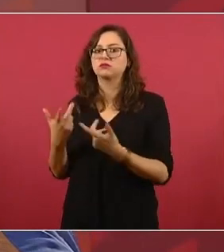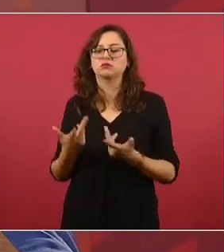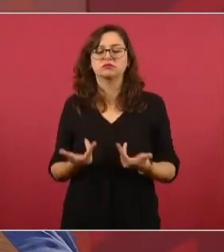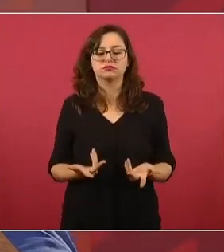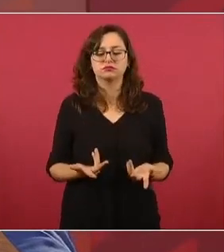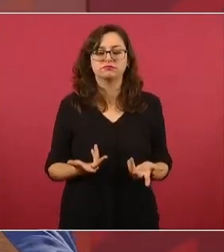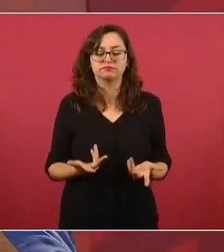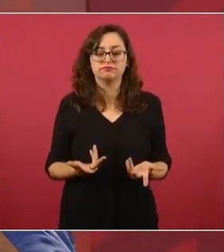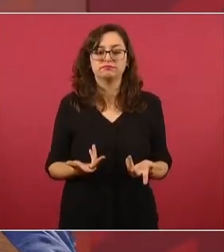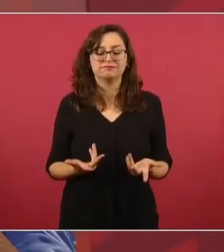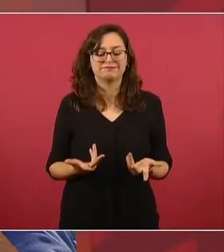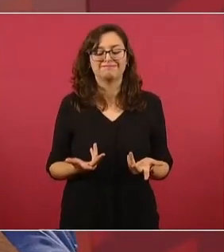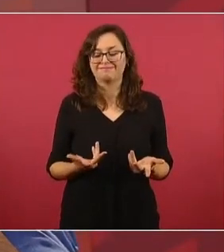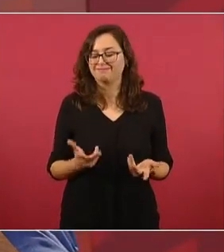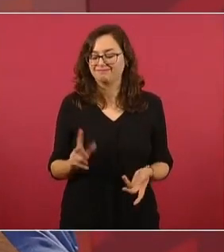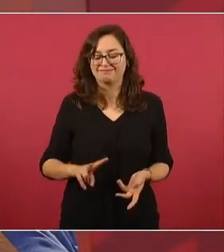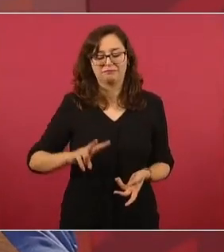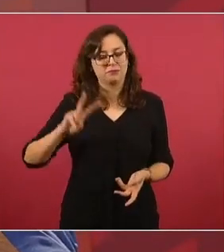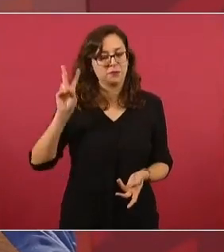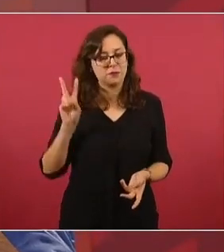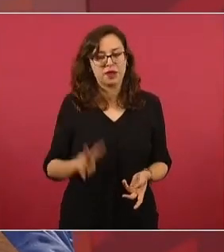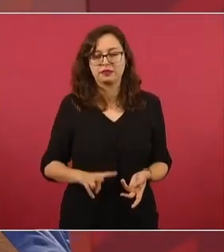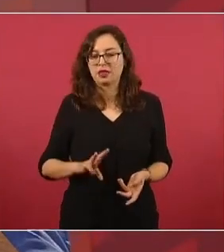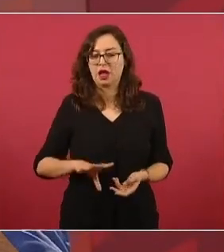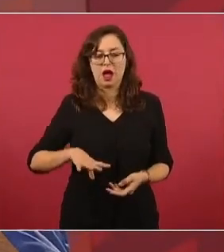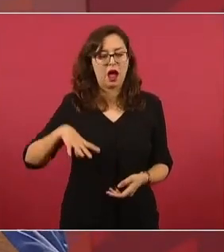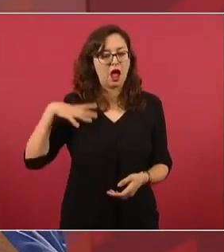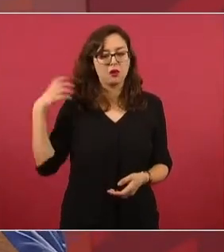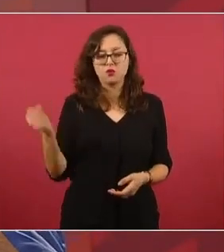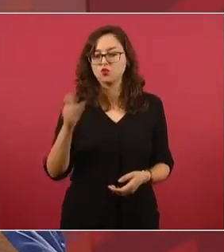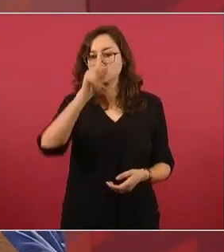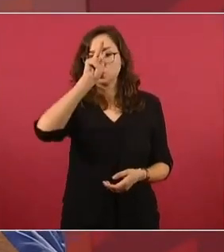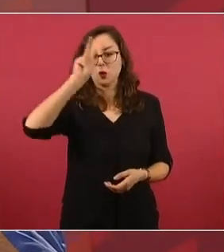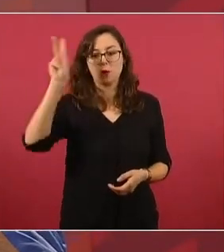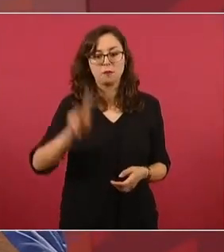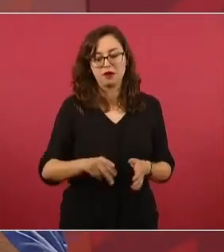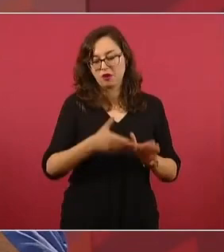y el extremo fue el periodo neoliberal,